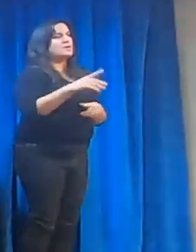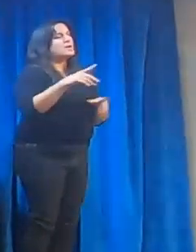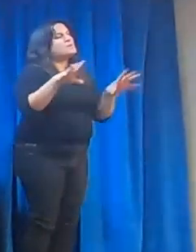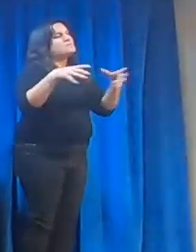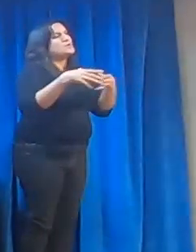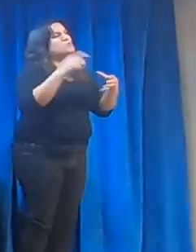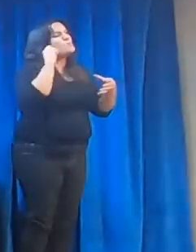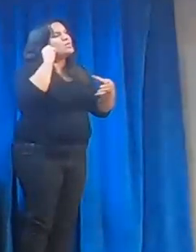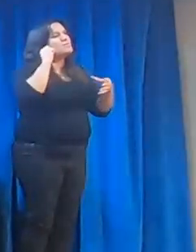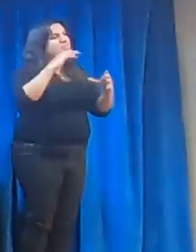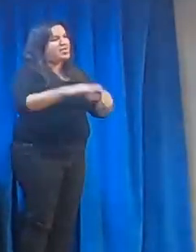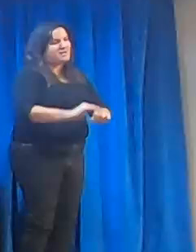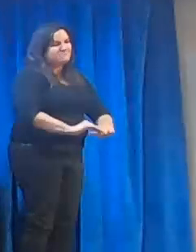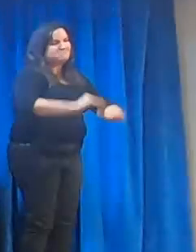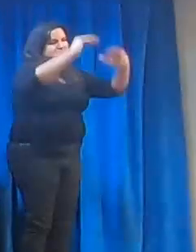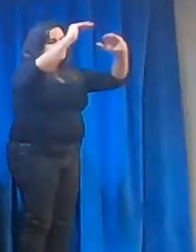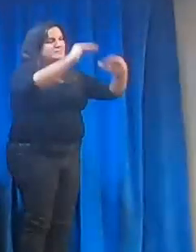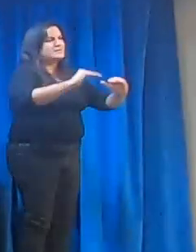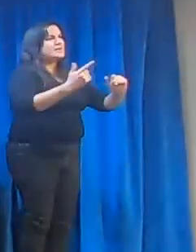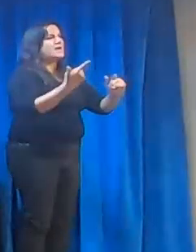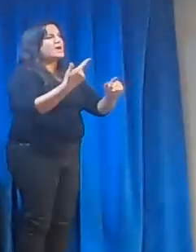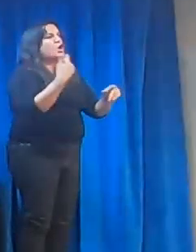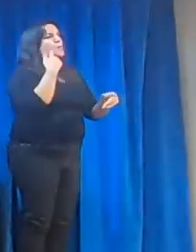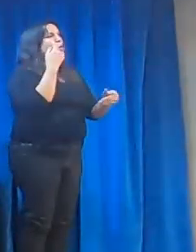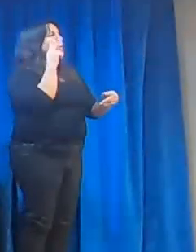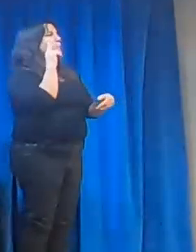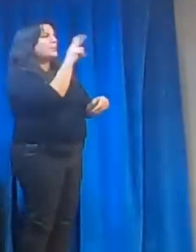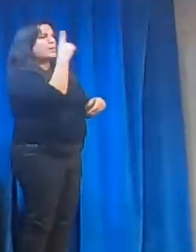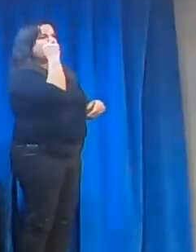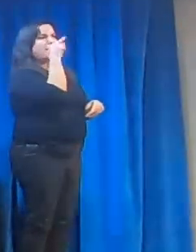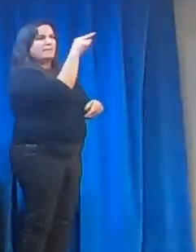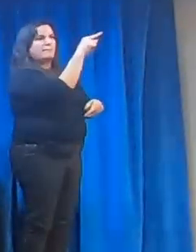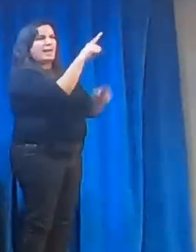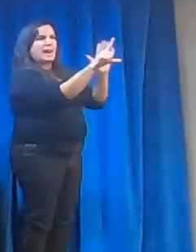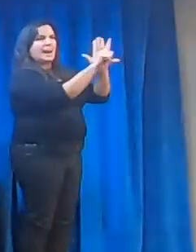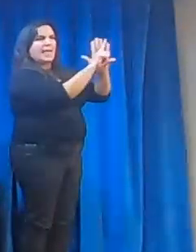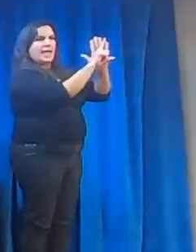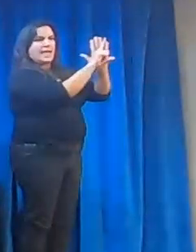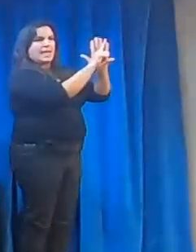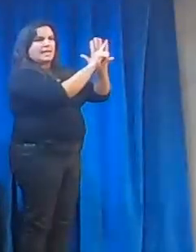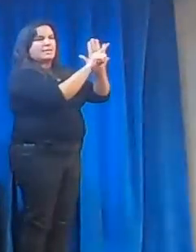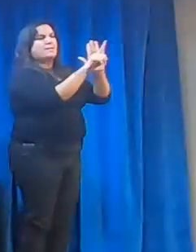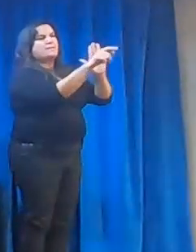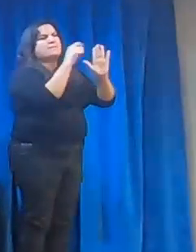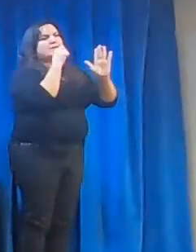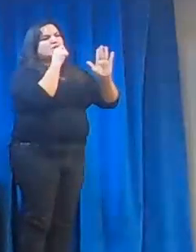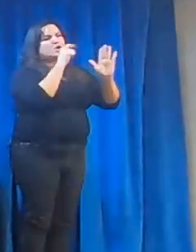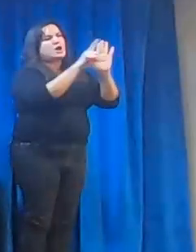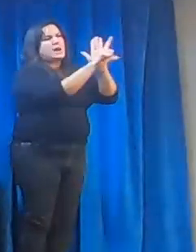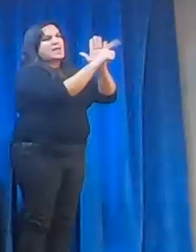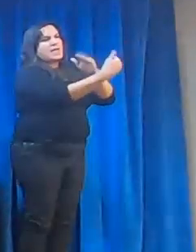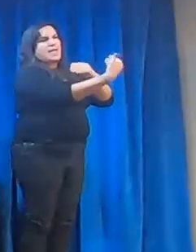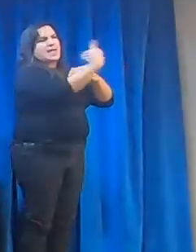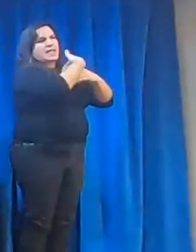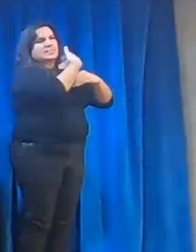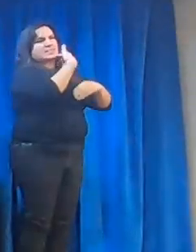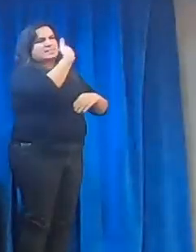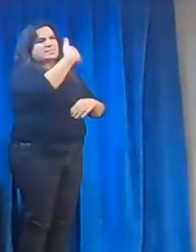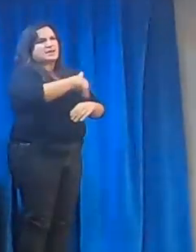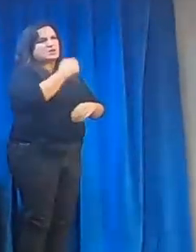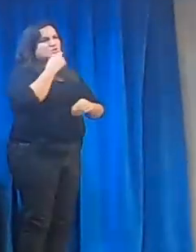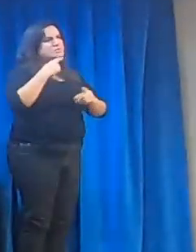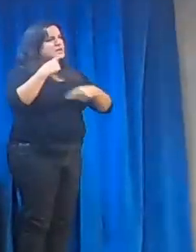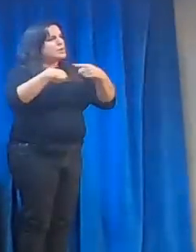la representación paterna de la ley. Pero entra la ley si no hay regularidad. No